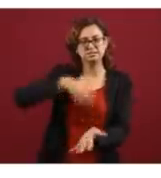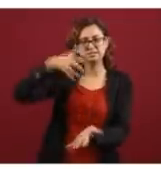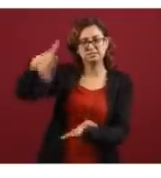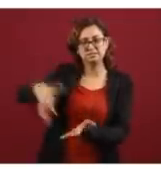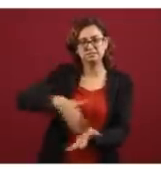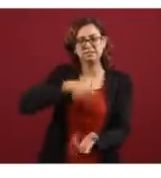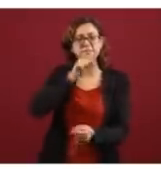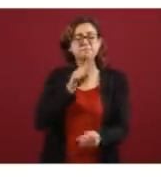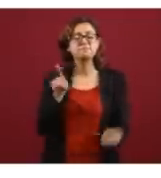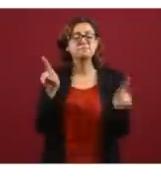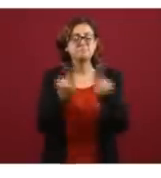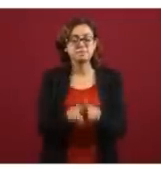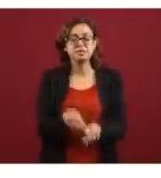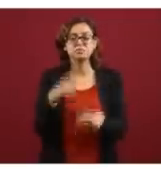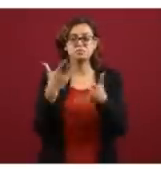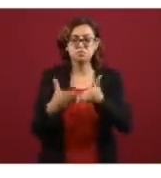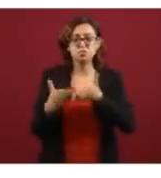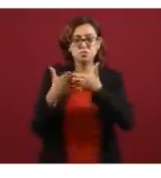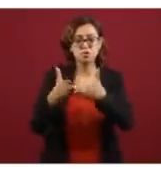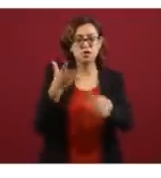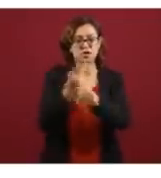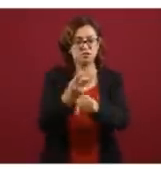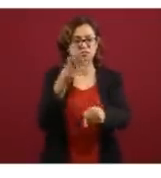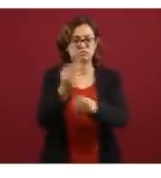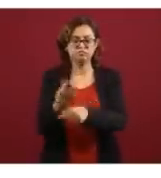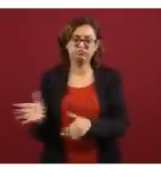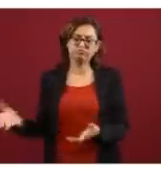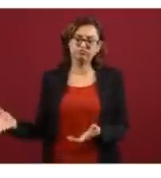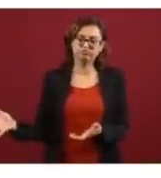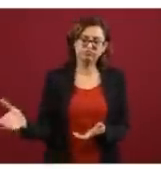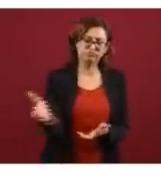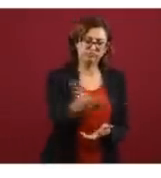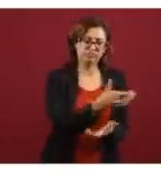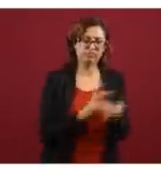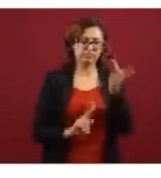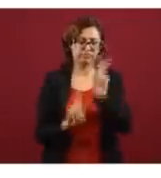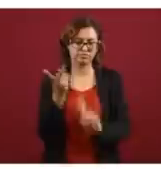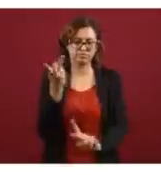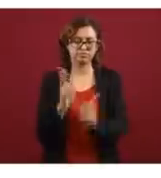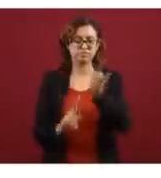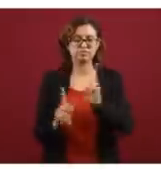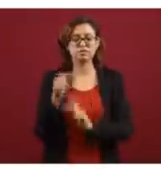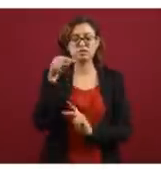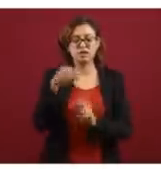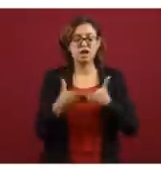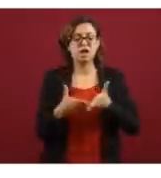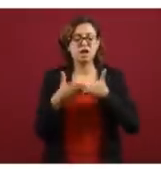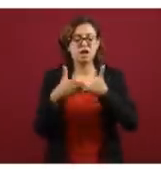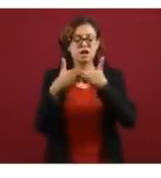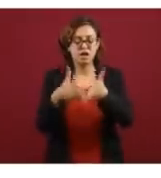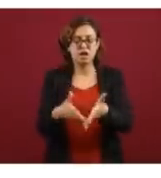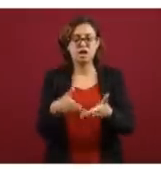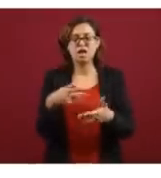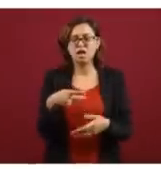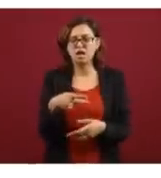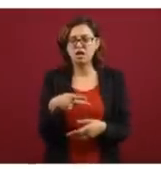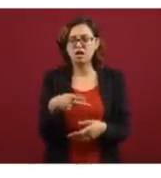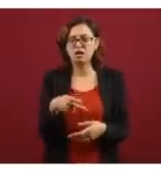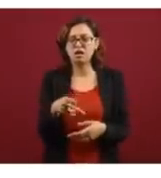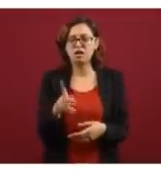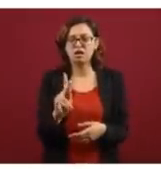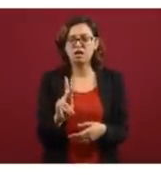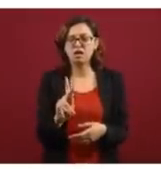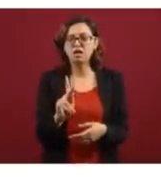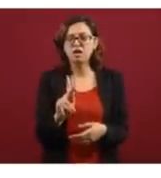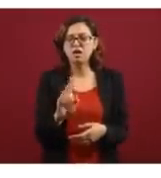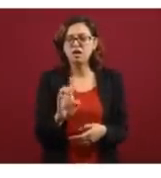la rehabilitación de un buque sargacero, el buque Kelso, que se trasladó